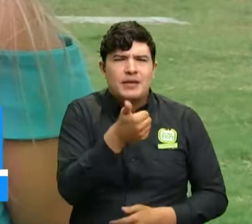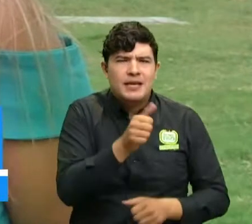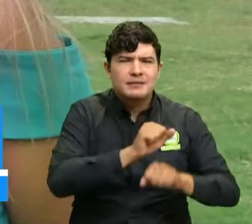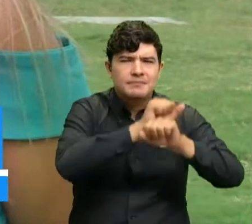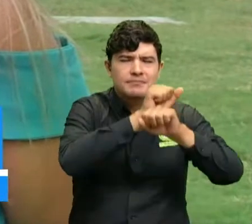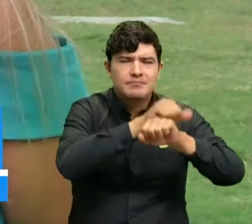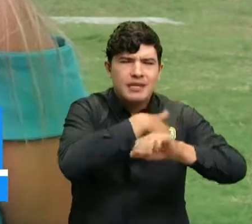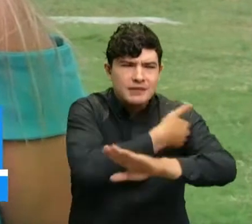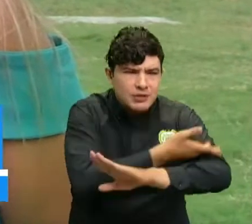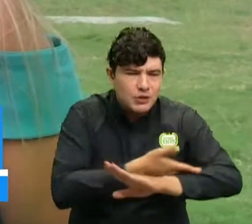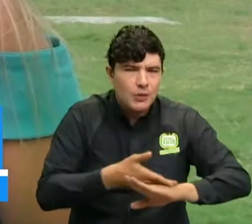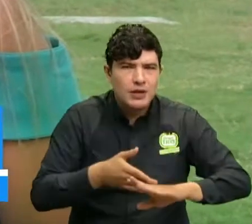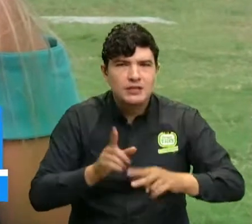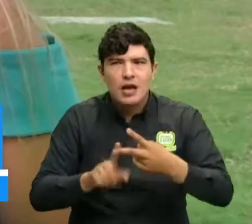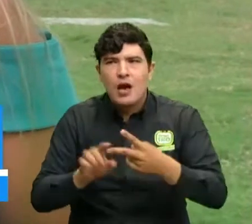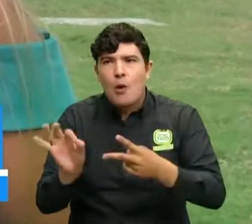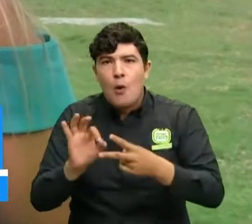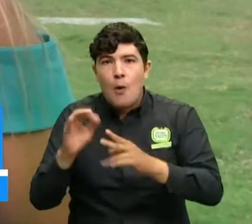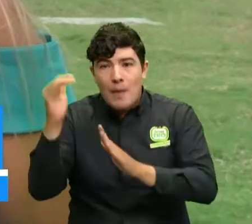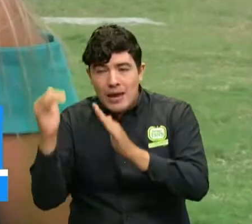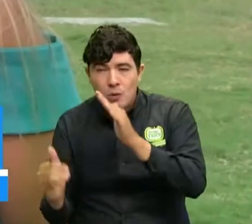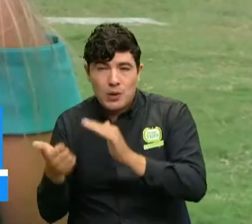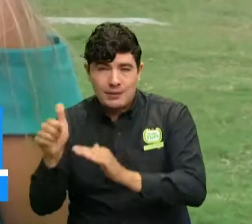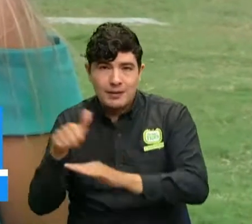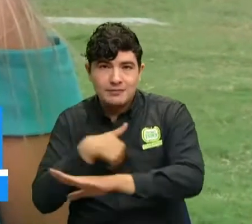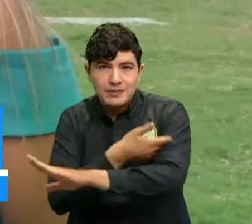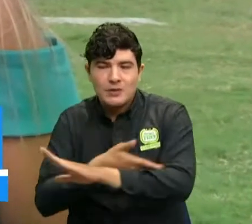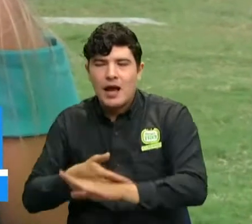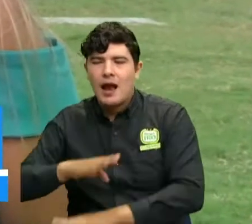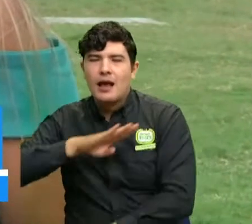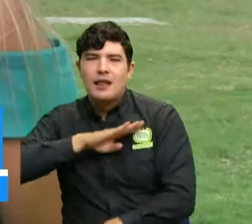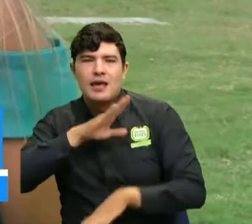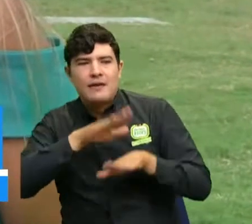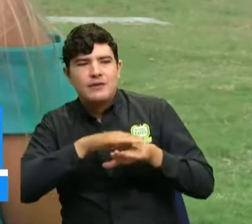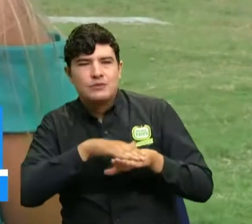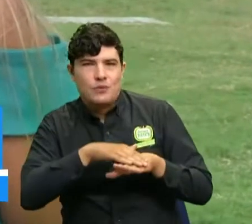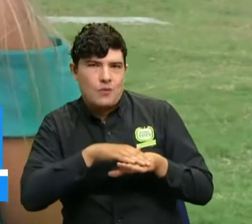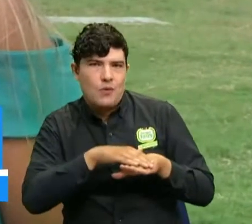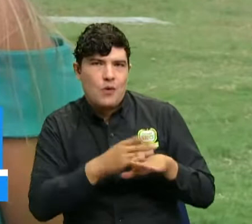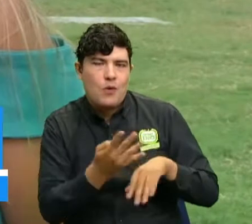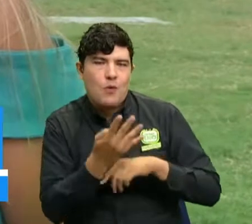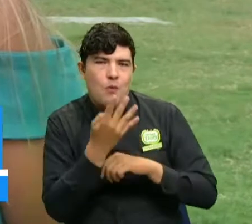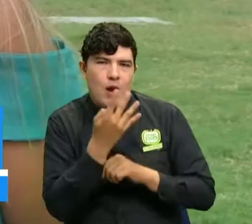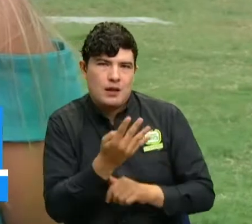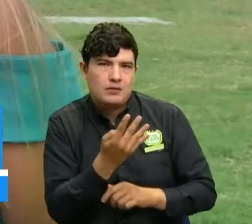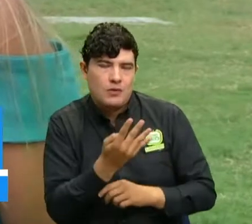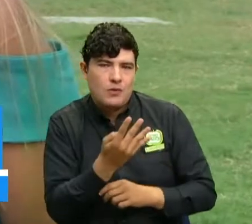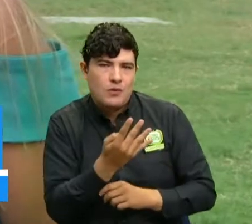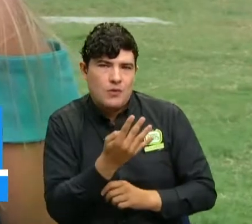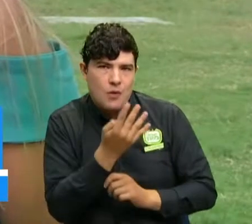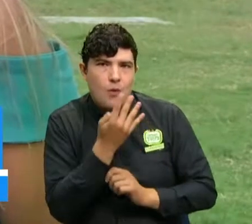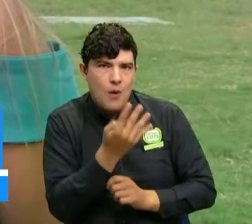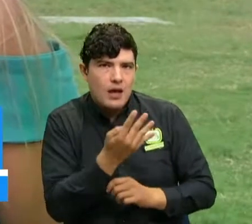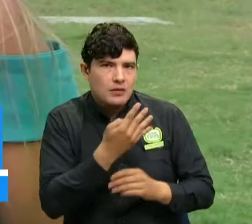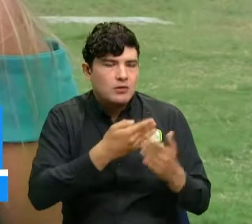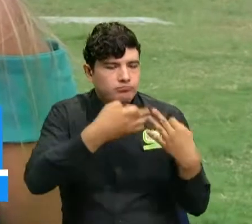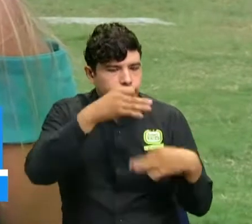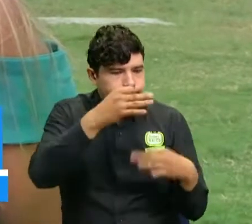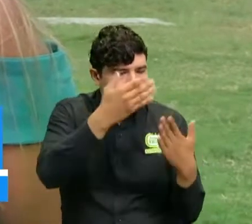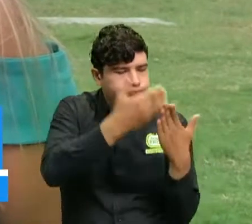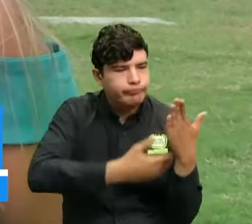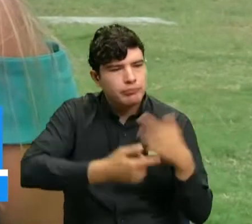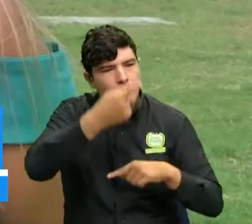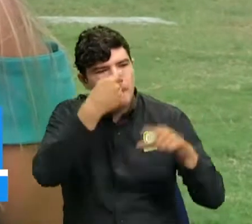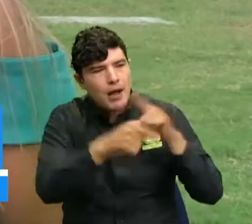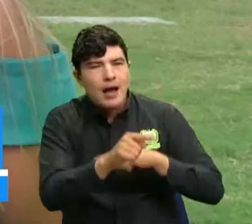que presentaron menos de 10 millones, la alcaldía le enviaría 4 recibos por 121 mil pesos al establecimiento. Ellos